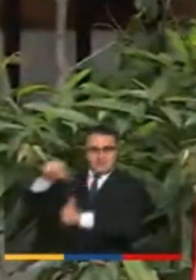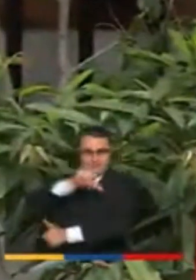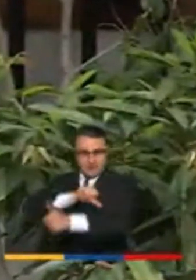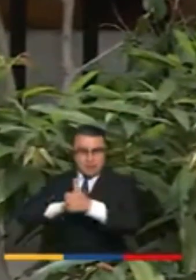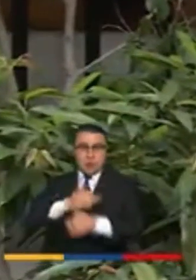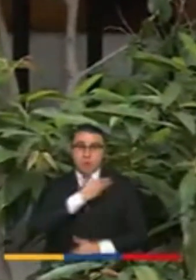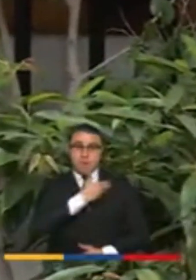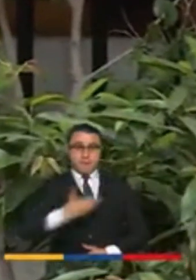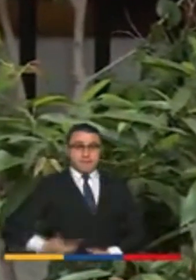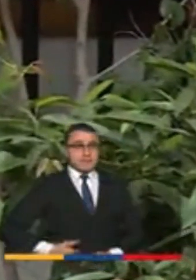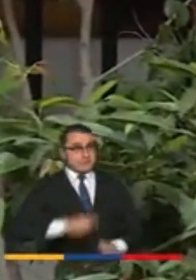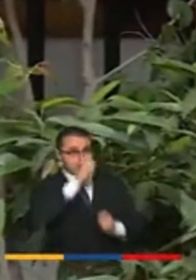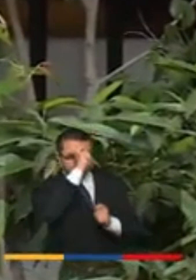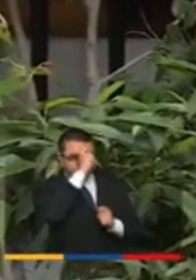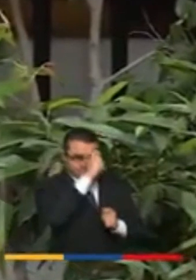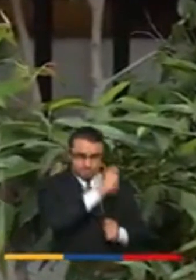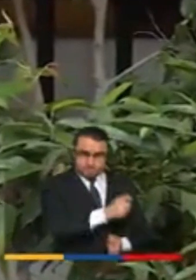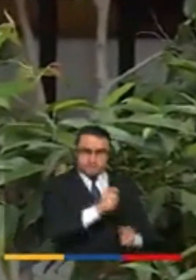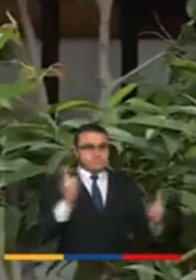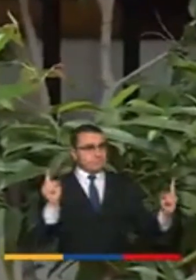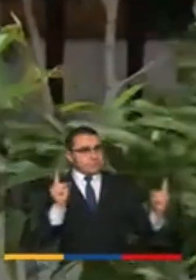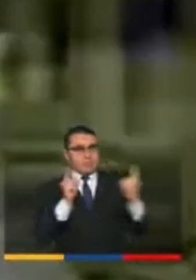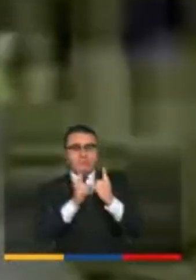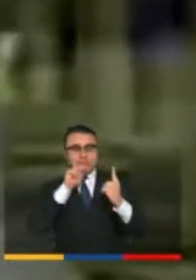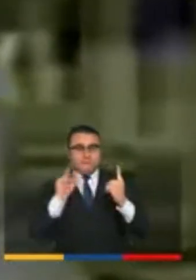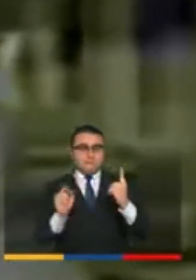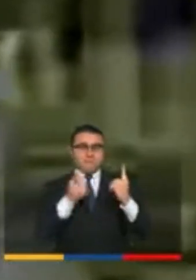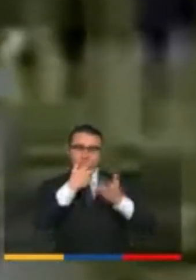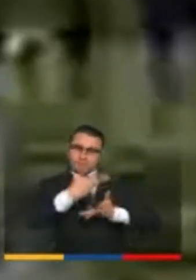honró con su primera reunión bilateral.